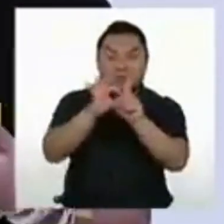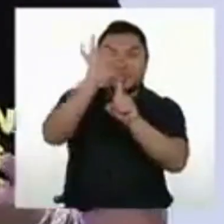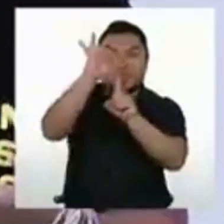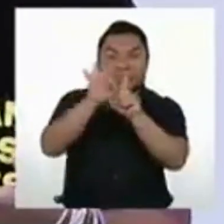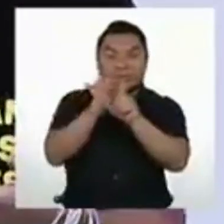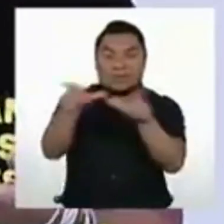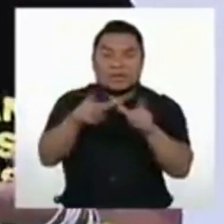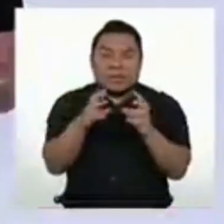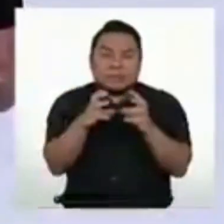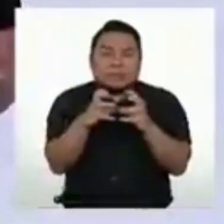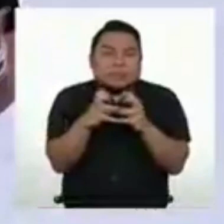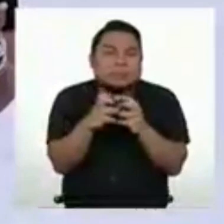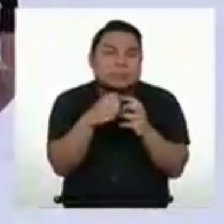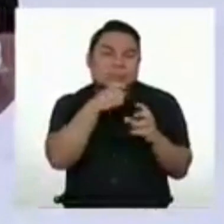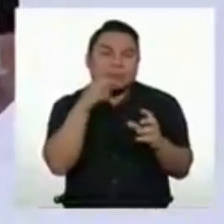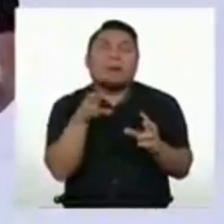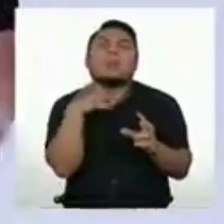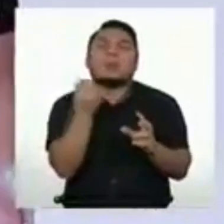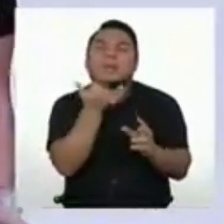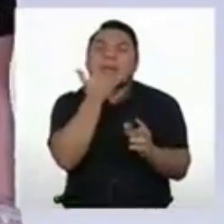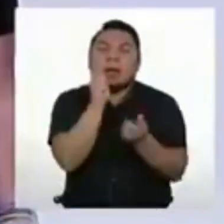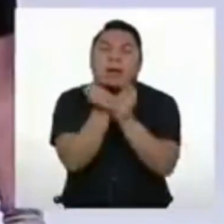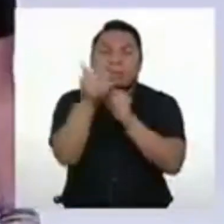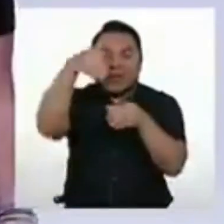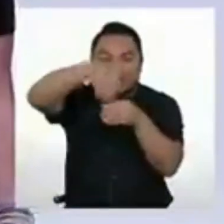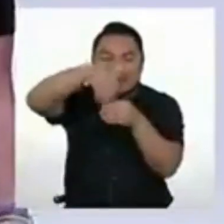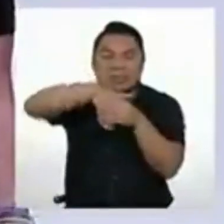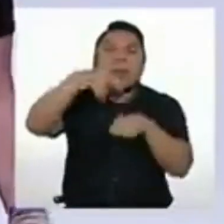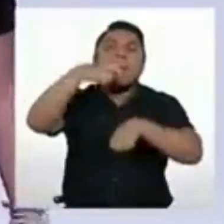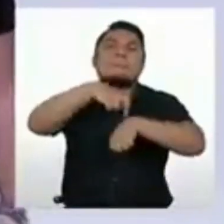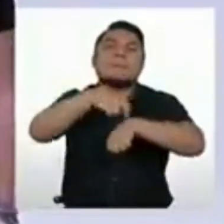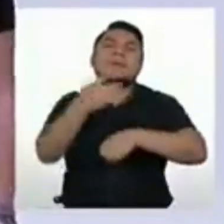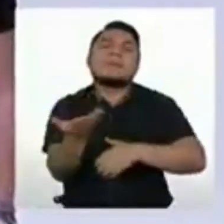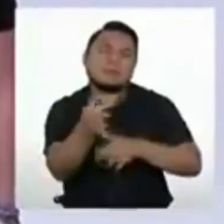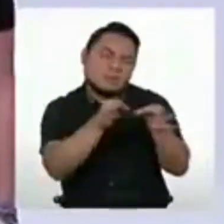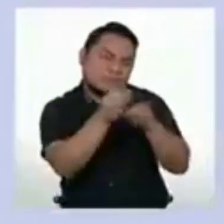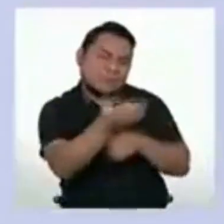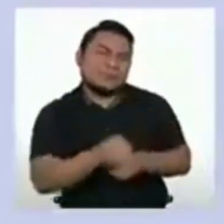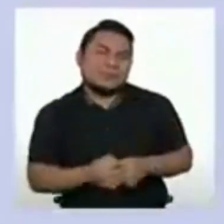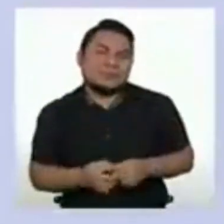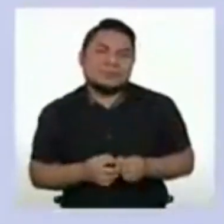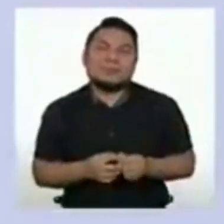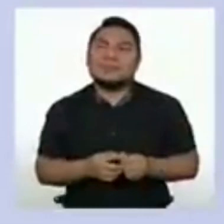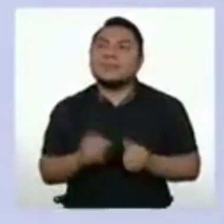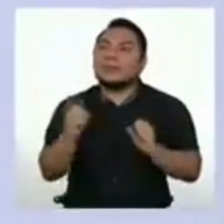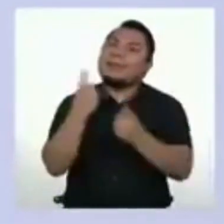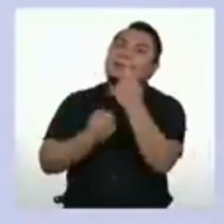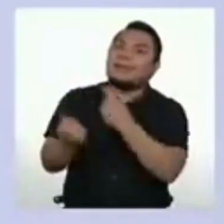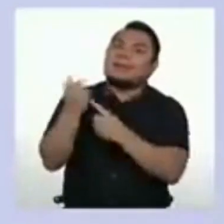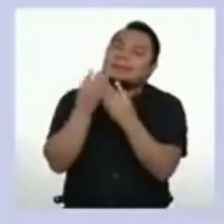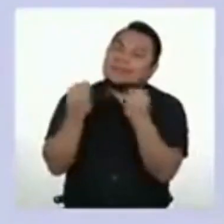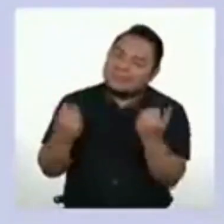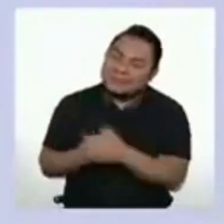en la deshidratación? ¿Qué cambios ocurren en el interior de las papas? Explíquenos, por favor. Son muchas preguntas,